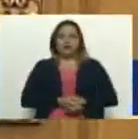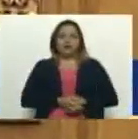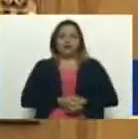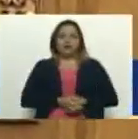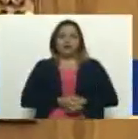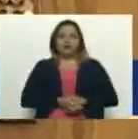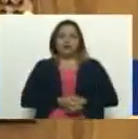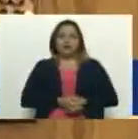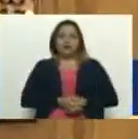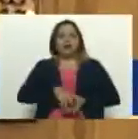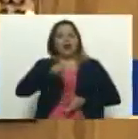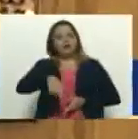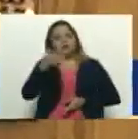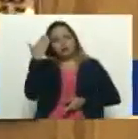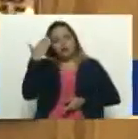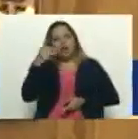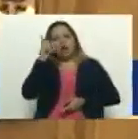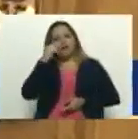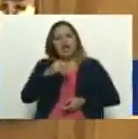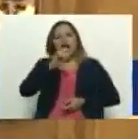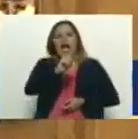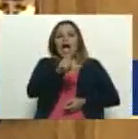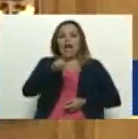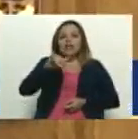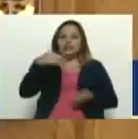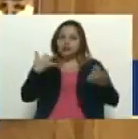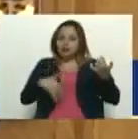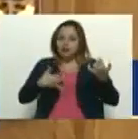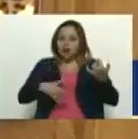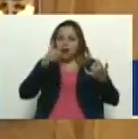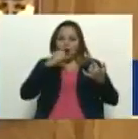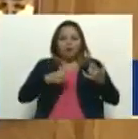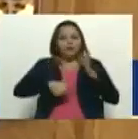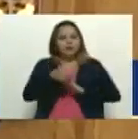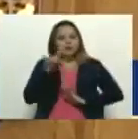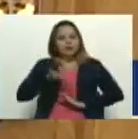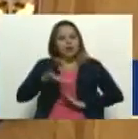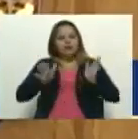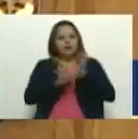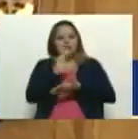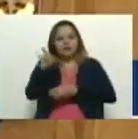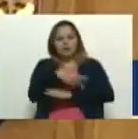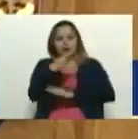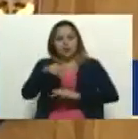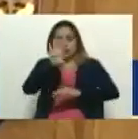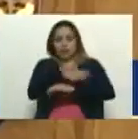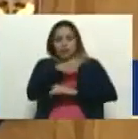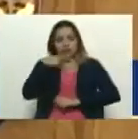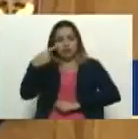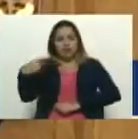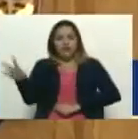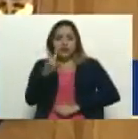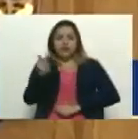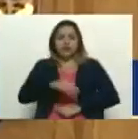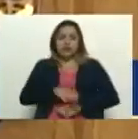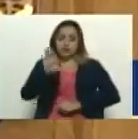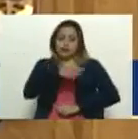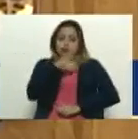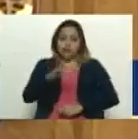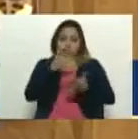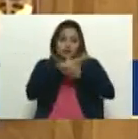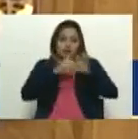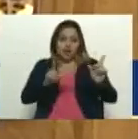Considerando que Alí Primera fue uno de los grandes poetas, cantores y políticos venezolanos, a quien su canto libertario en